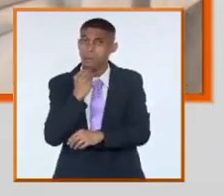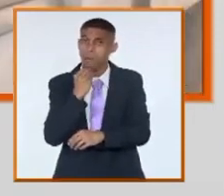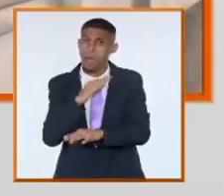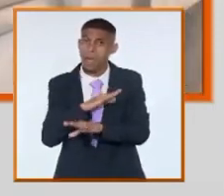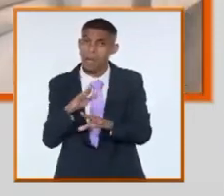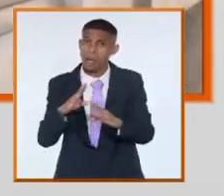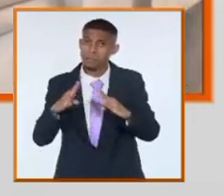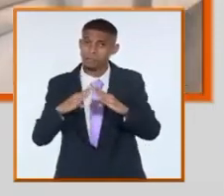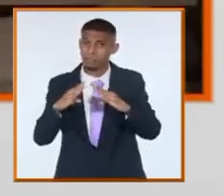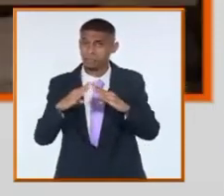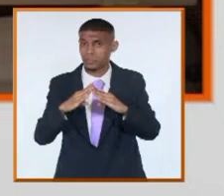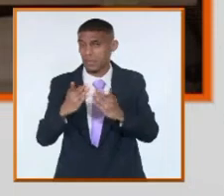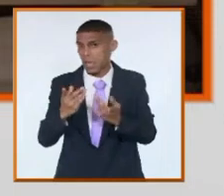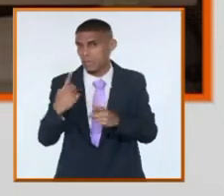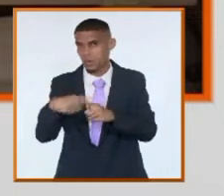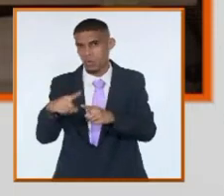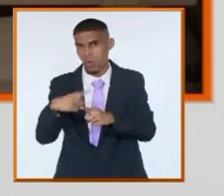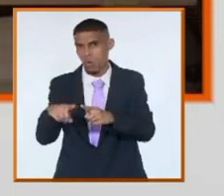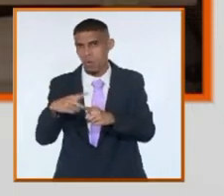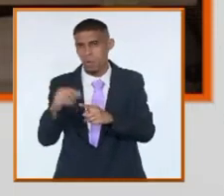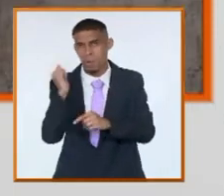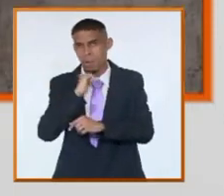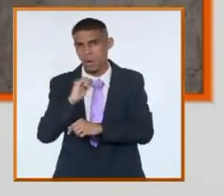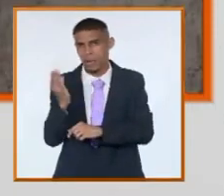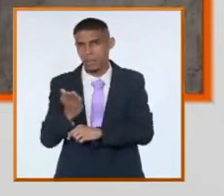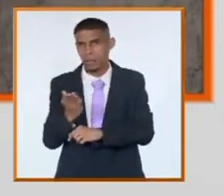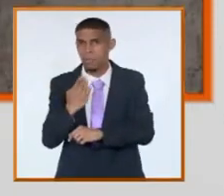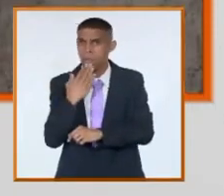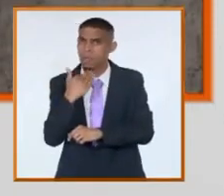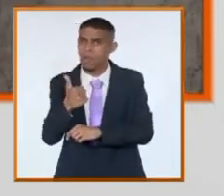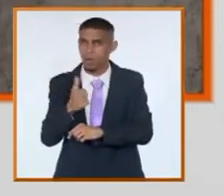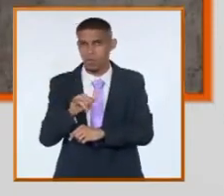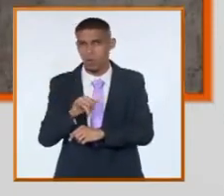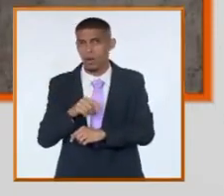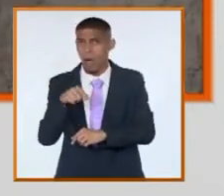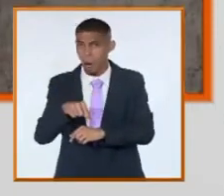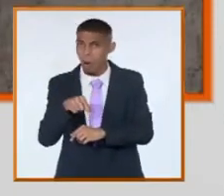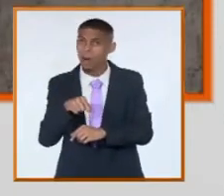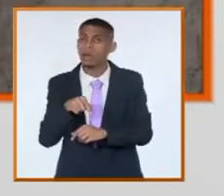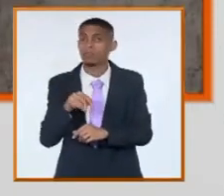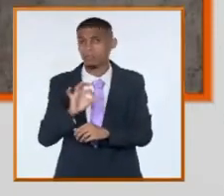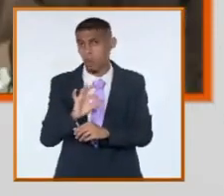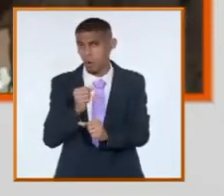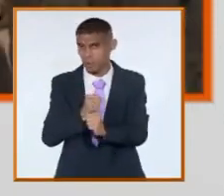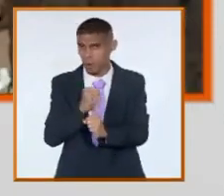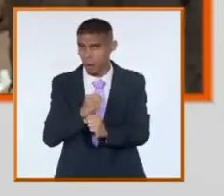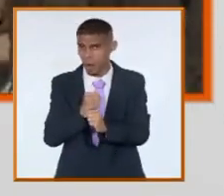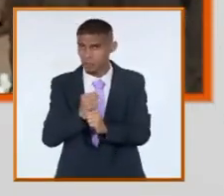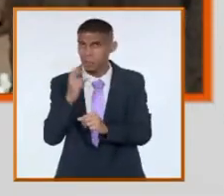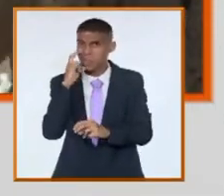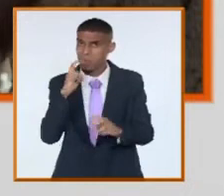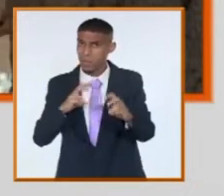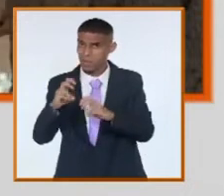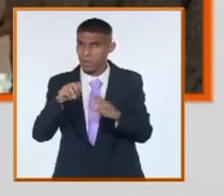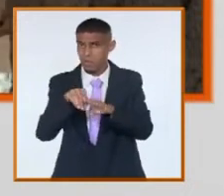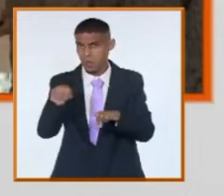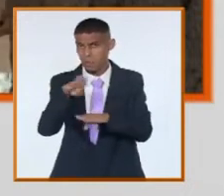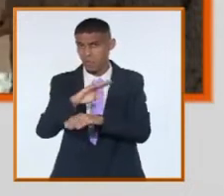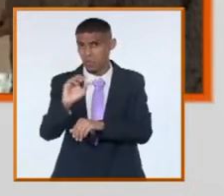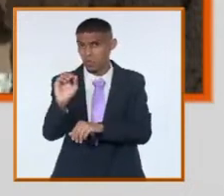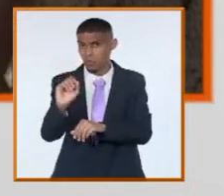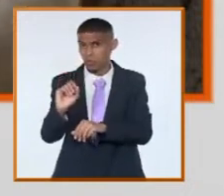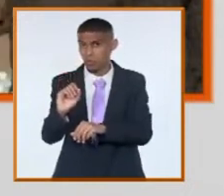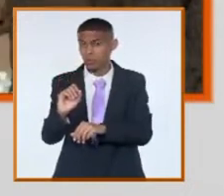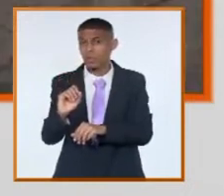en las que nos hemos propuesto Y eso lo estamos trabajando lo estamos siguiendo permanentemente inclusive en el Ministerio todos los lunes